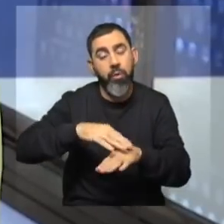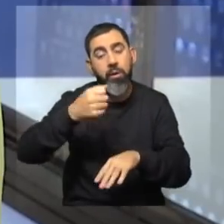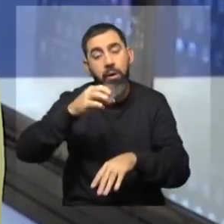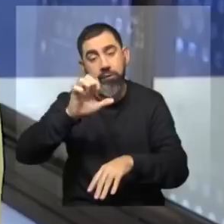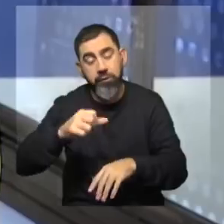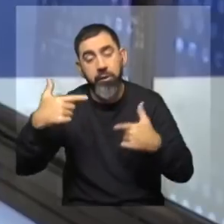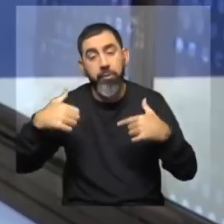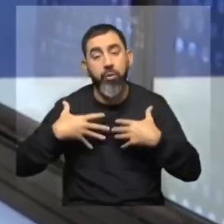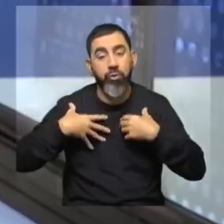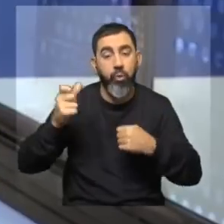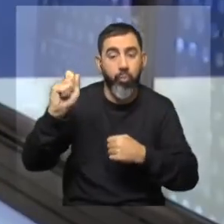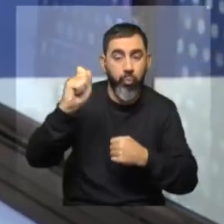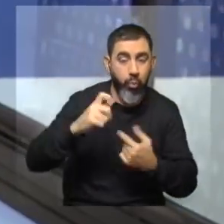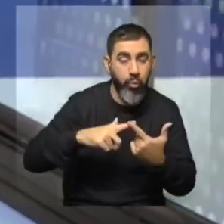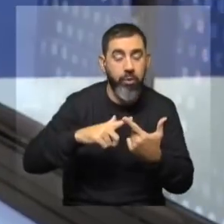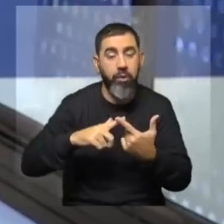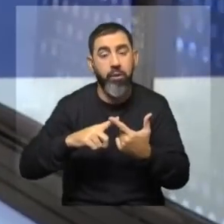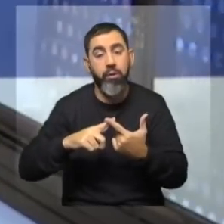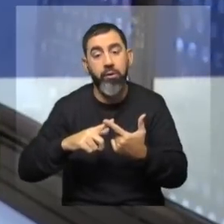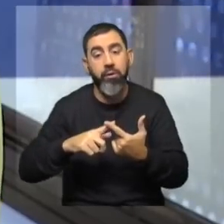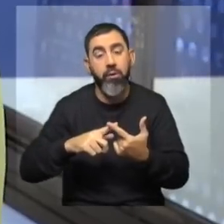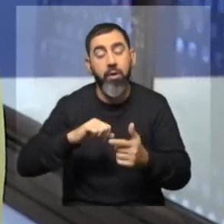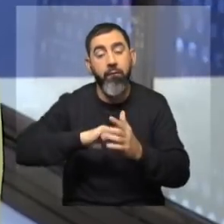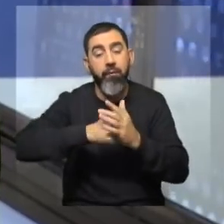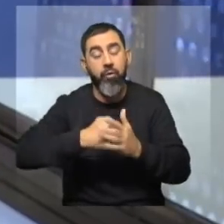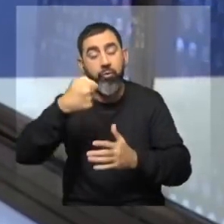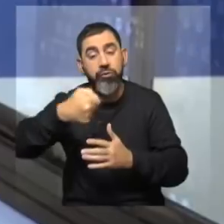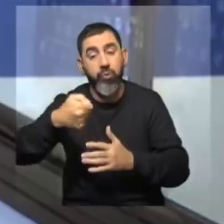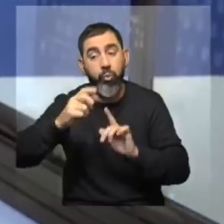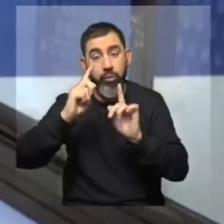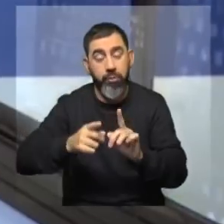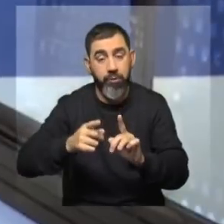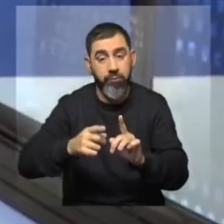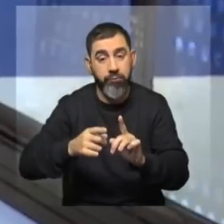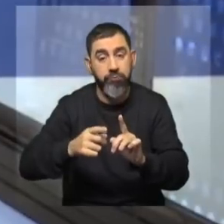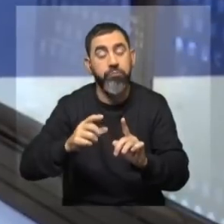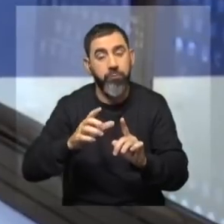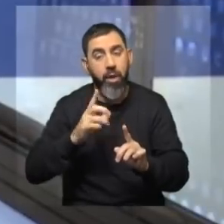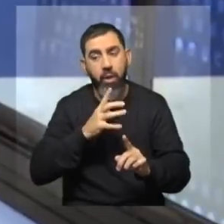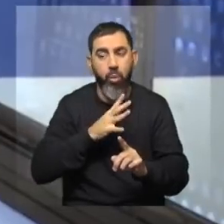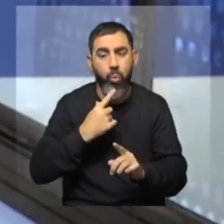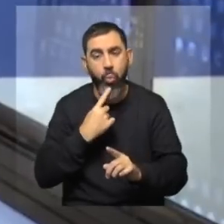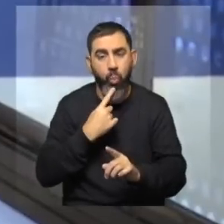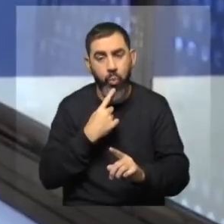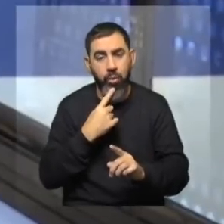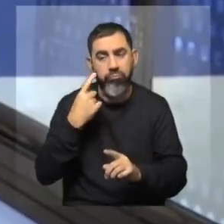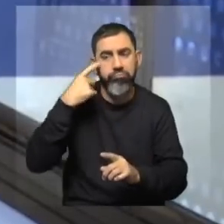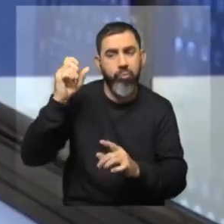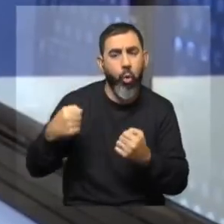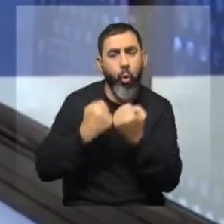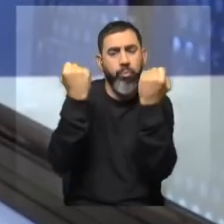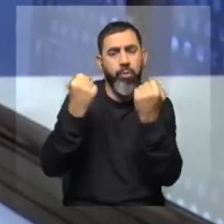Ministerio de salud pública lo que tiene que ver con el tema de las enfermedades el banco de seguros Bueno hay muchas dudas y entendemos que improvisaron